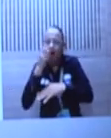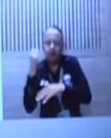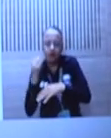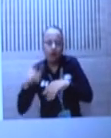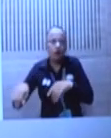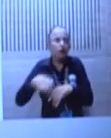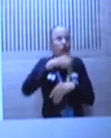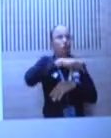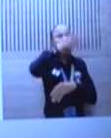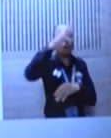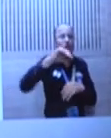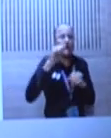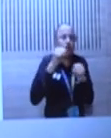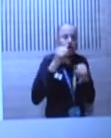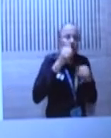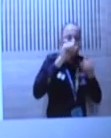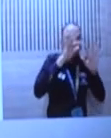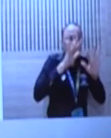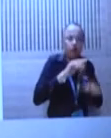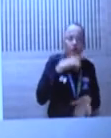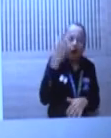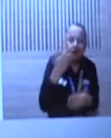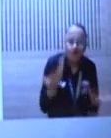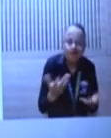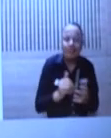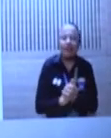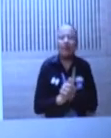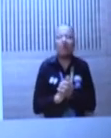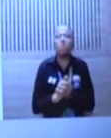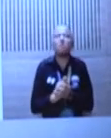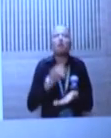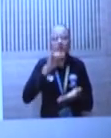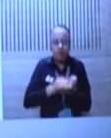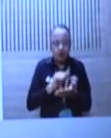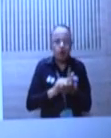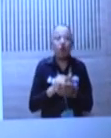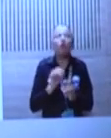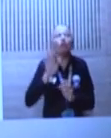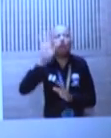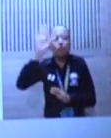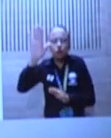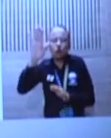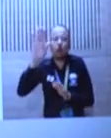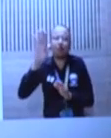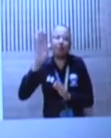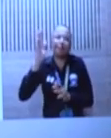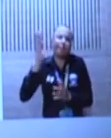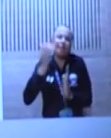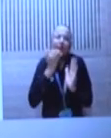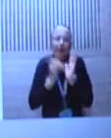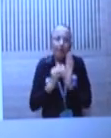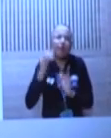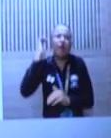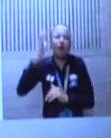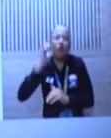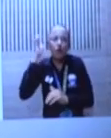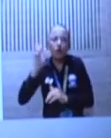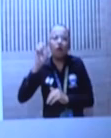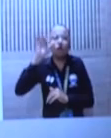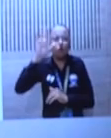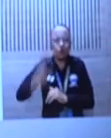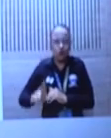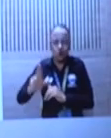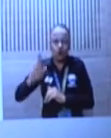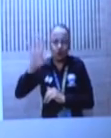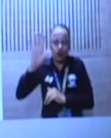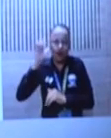eso su pip está basado en eso el sur de España otra vez Granada Andalucía todas las producciones coreanas se están filmando en la zona sur de España Entonces eso